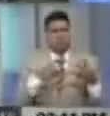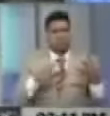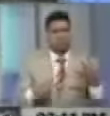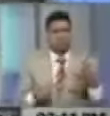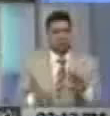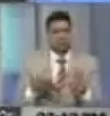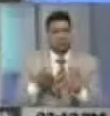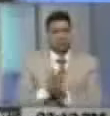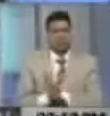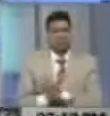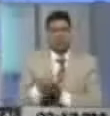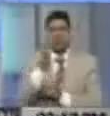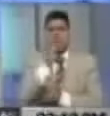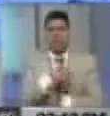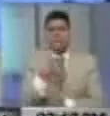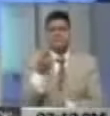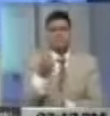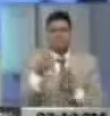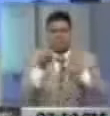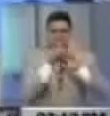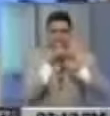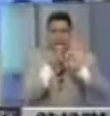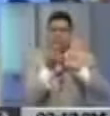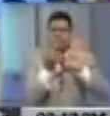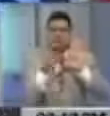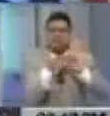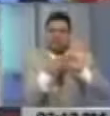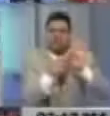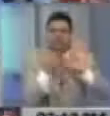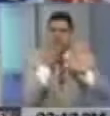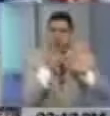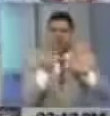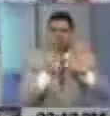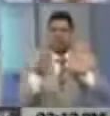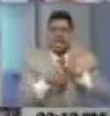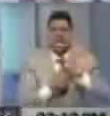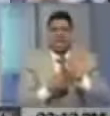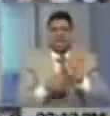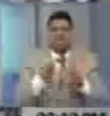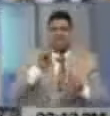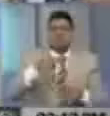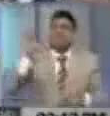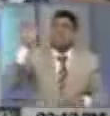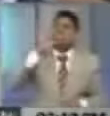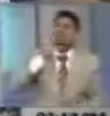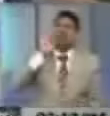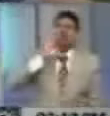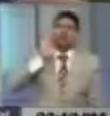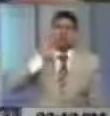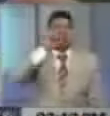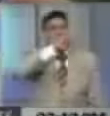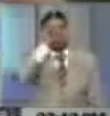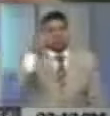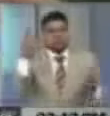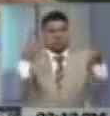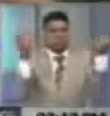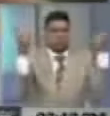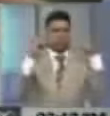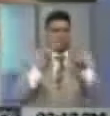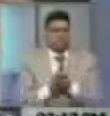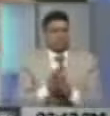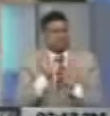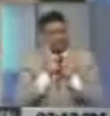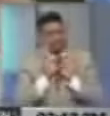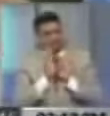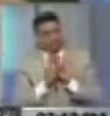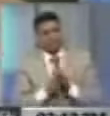que no tienen precio, telaraña, y la gente comprando sus productos ahí en esas condiciones. Bueno, ya las autoridades correspondientes,